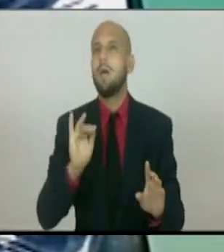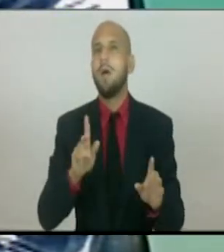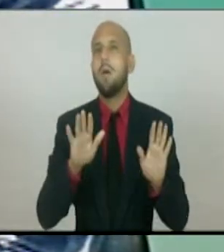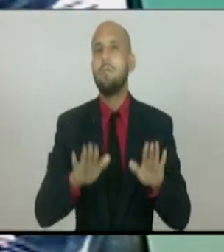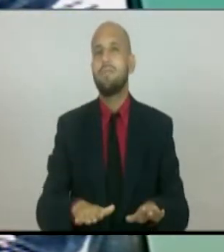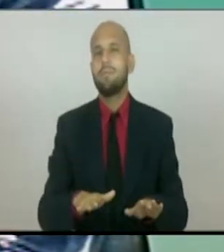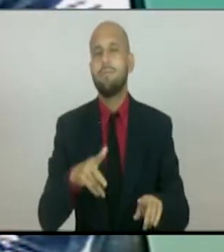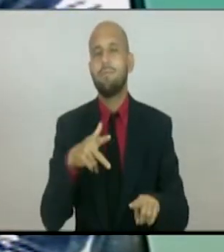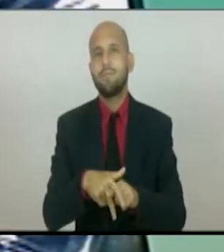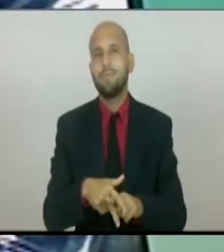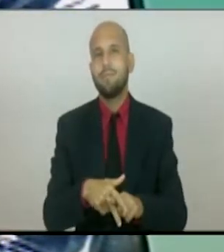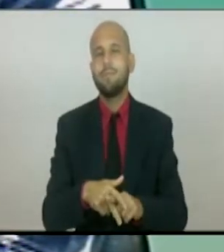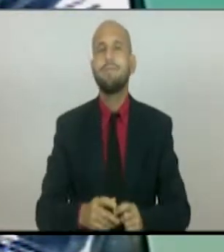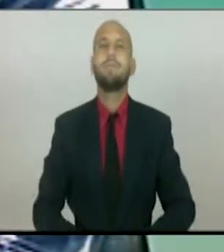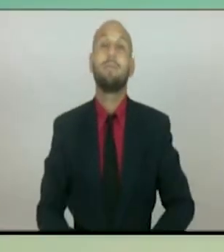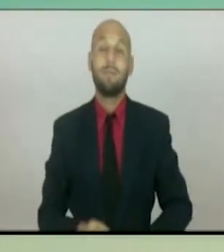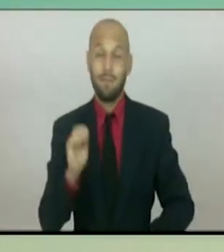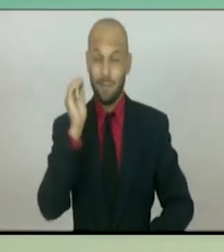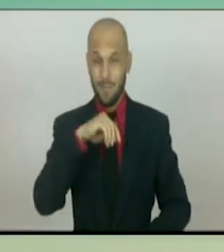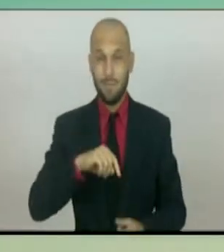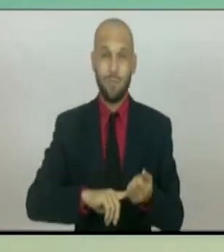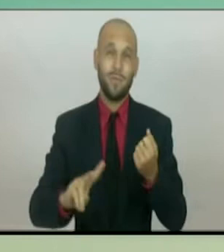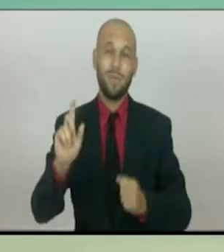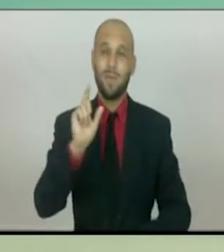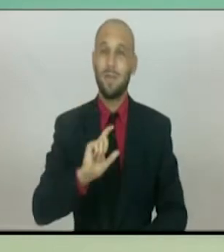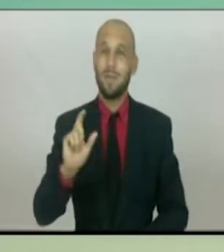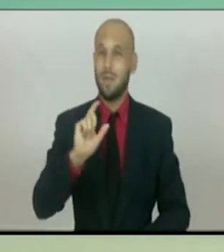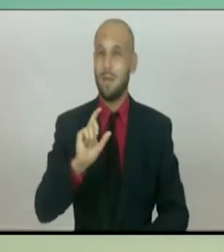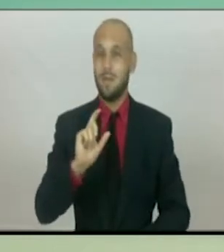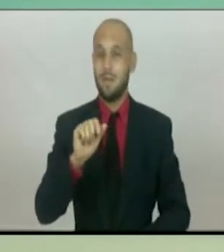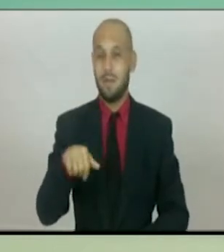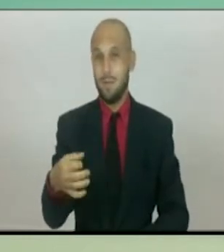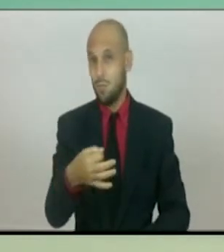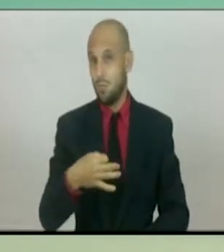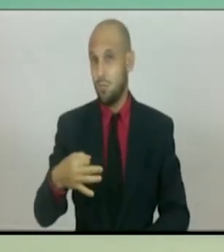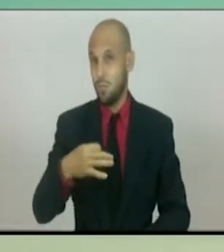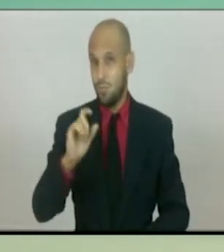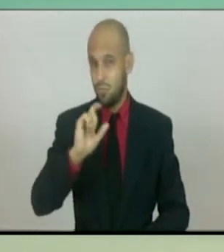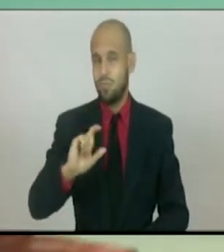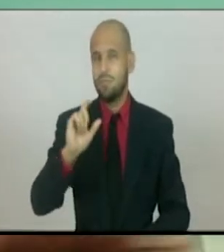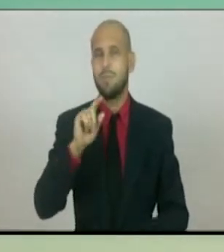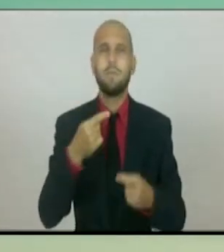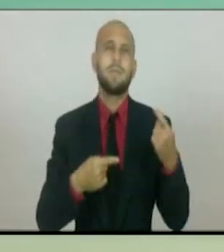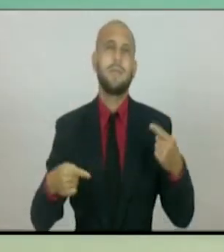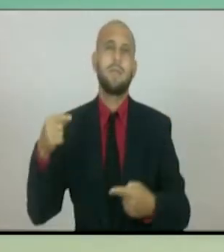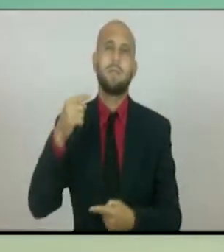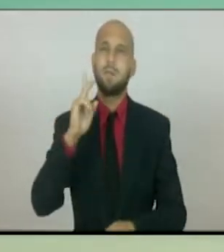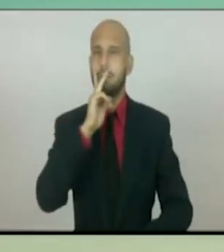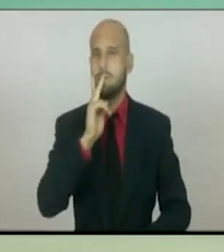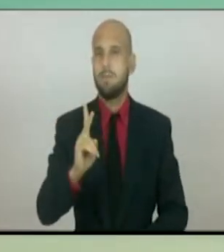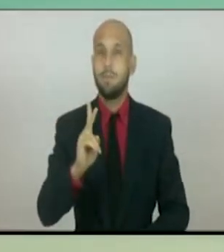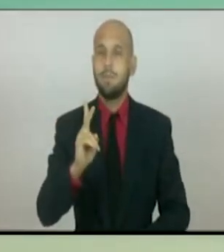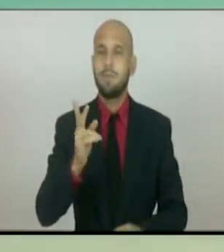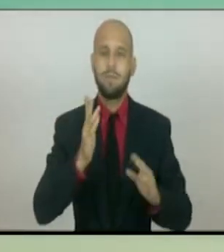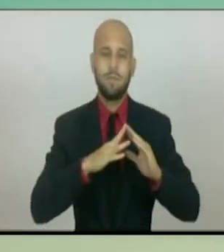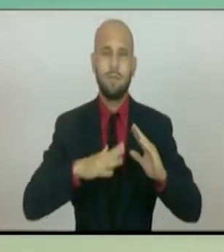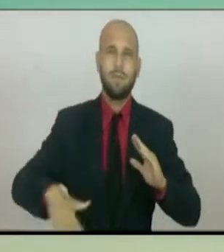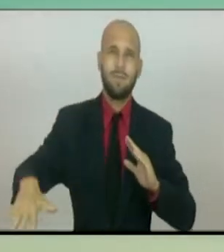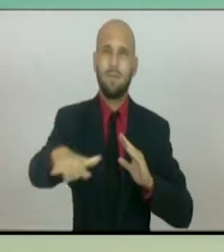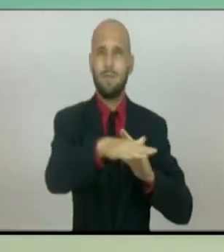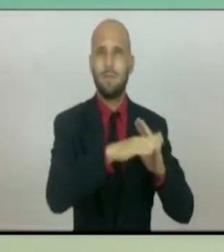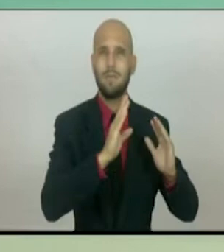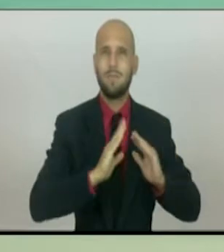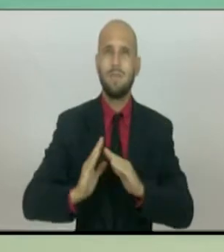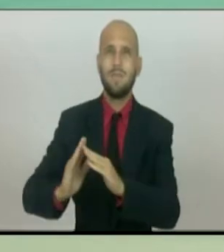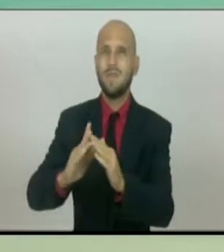de Camagüey. Camagüey es una de las provincias, fundamentalmente el municipio Camagüey, que alrededor del 40% del universo lo ven los